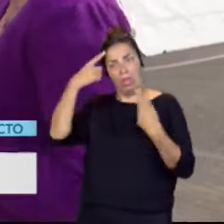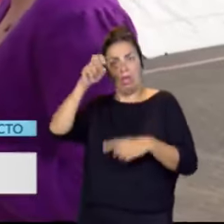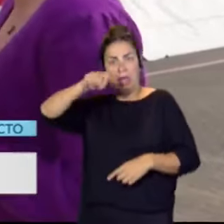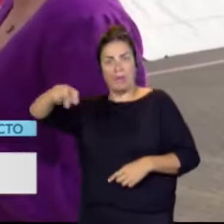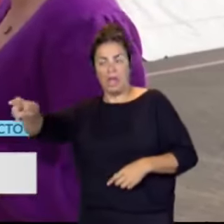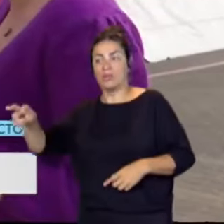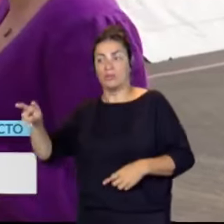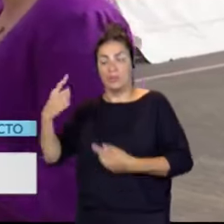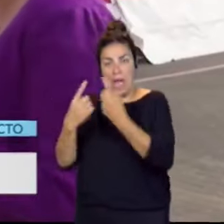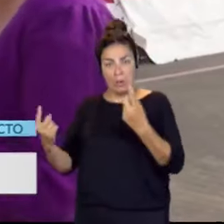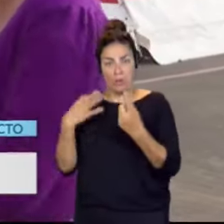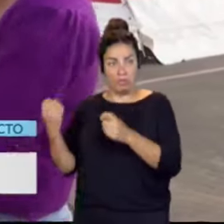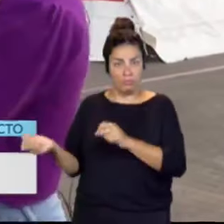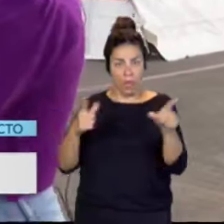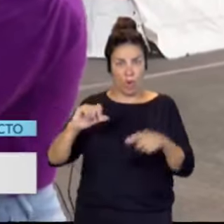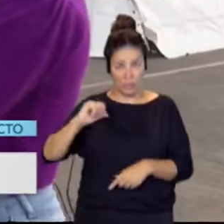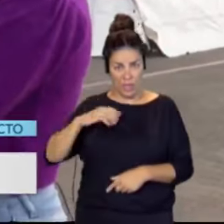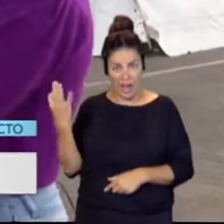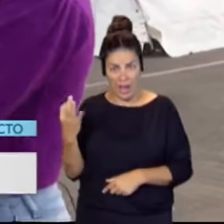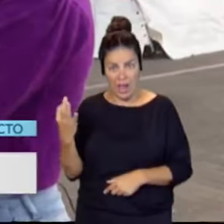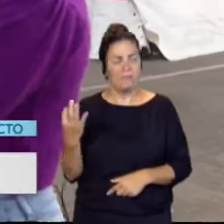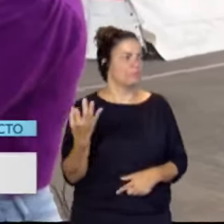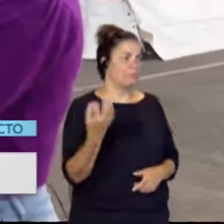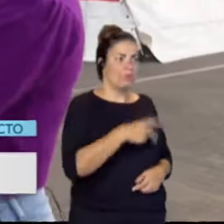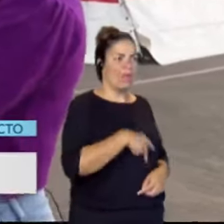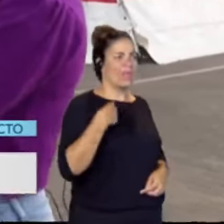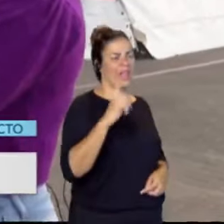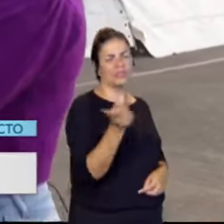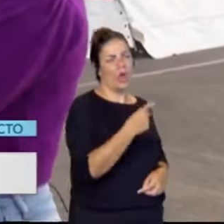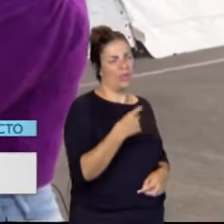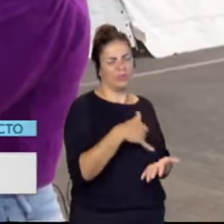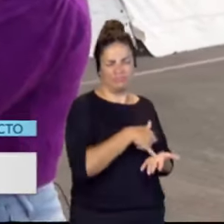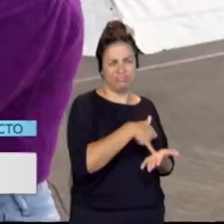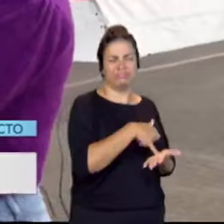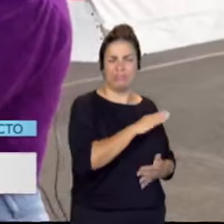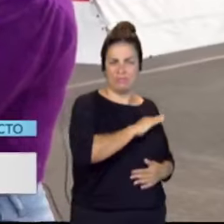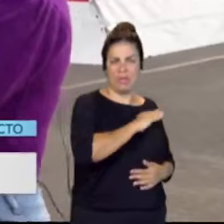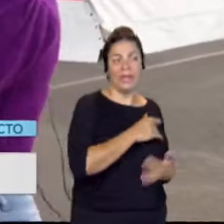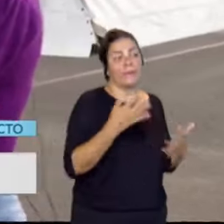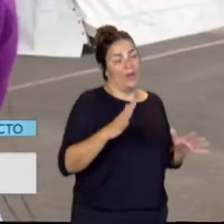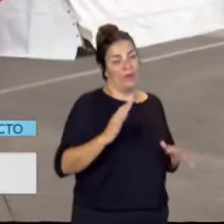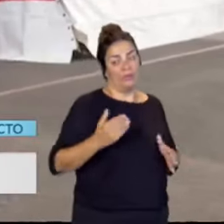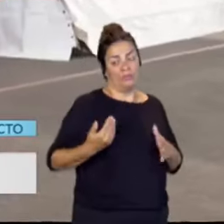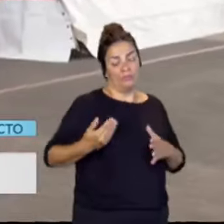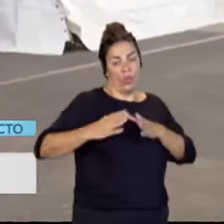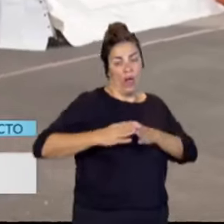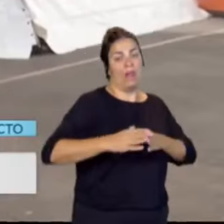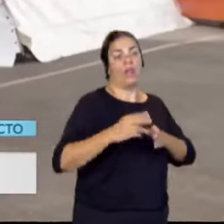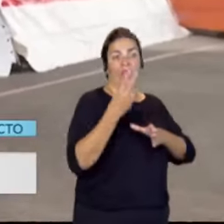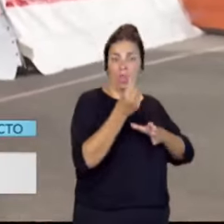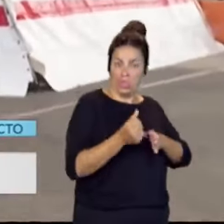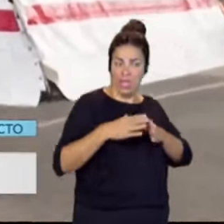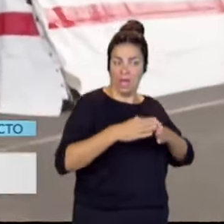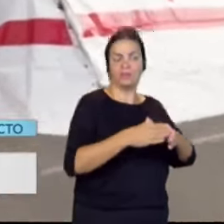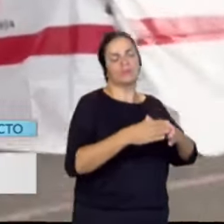alguno de ellos también a algún hospital? En general han llegado todos muy débiles, aunque es verdad que con los 2 días de travesía se han ido un poco